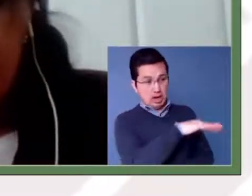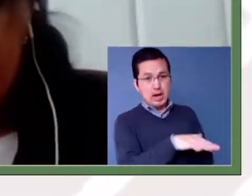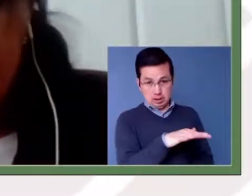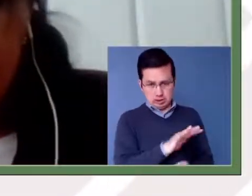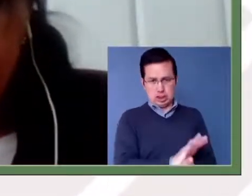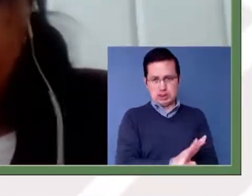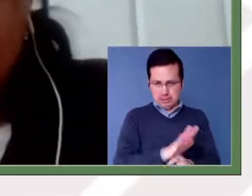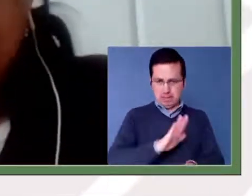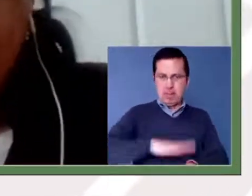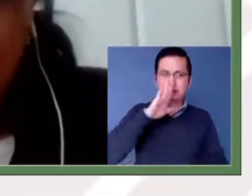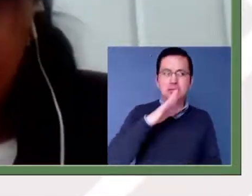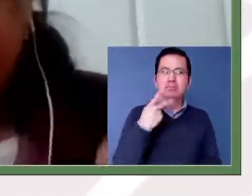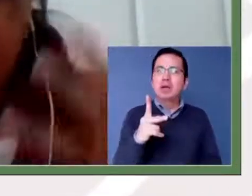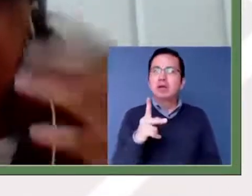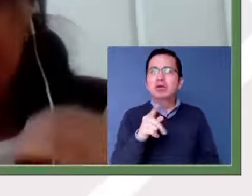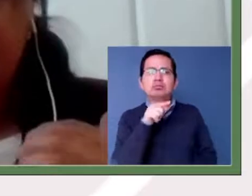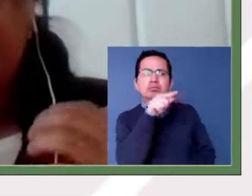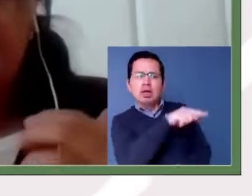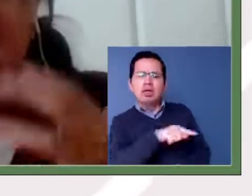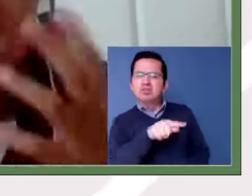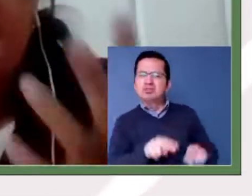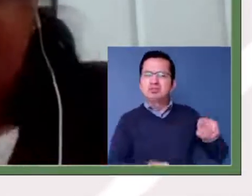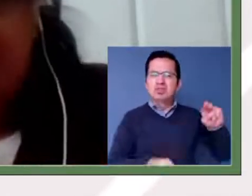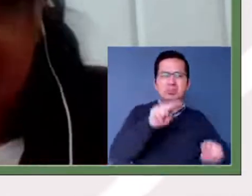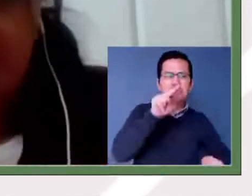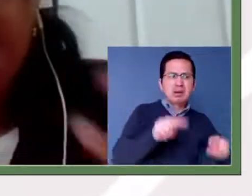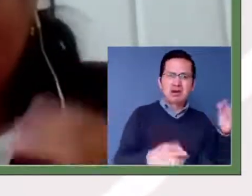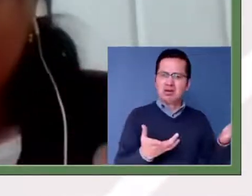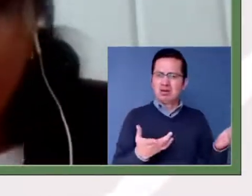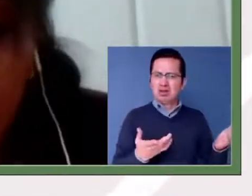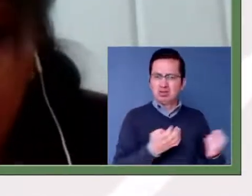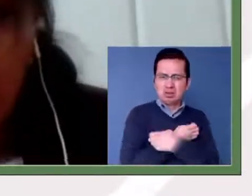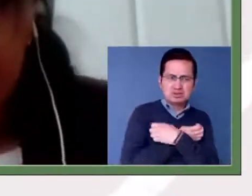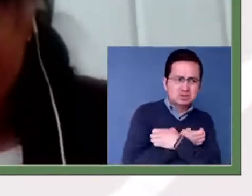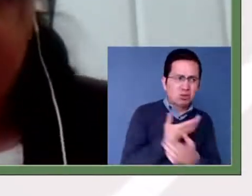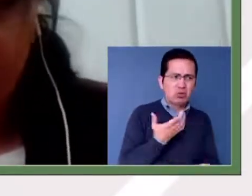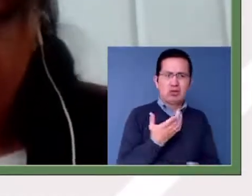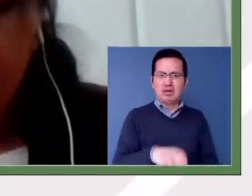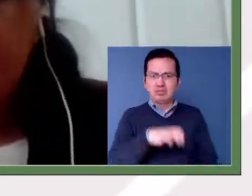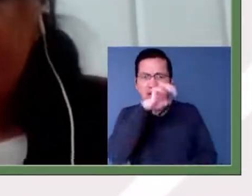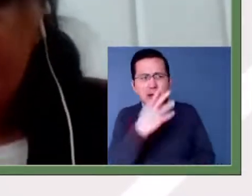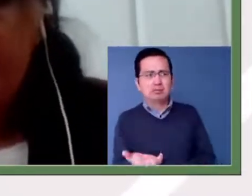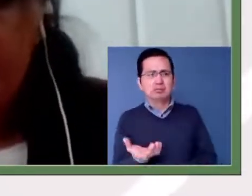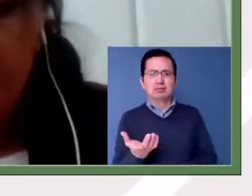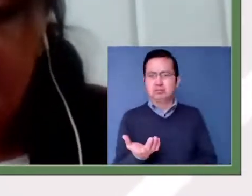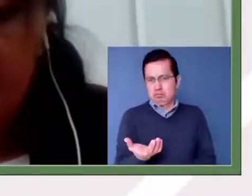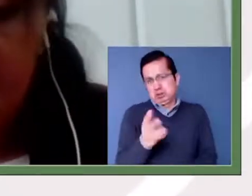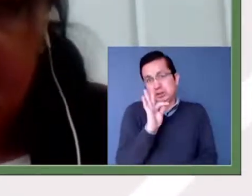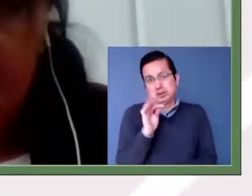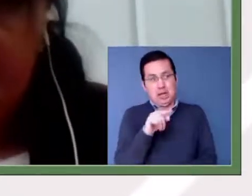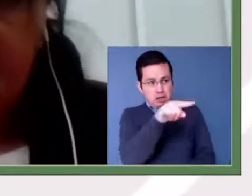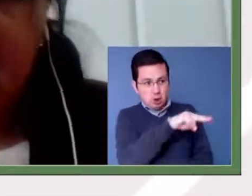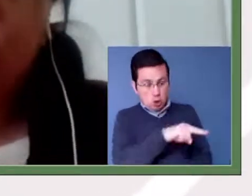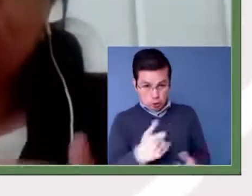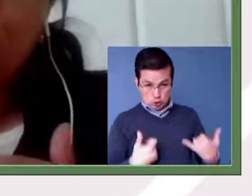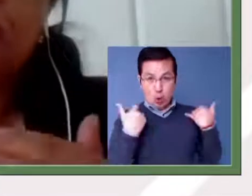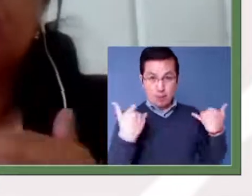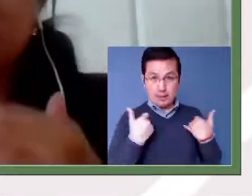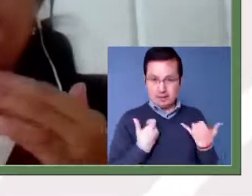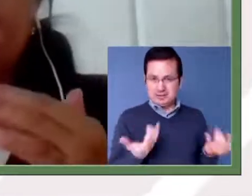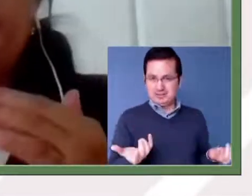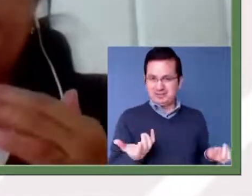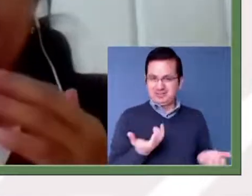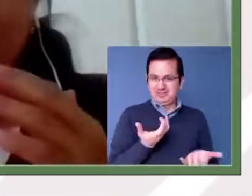esta noción de la racialidad en los jóvenes, ¿no? Y en los